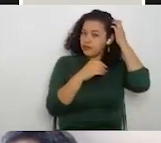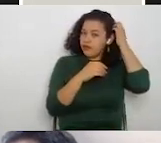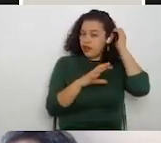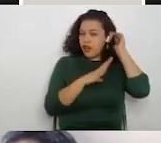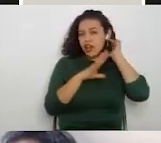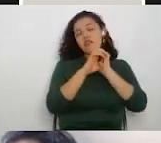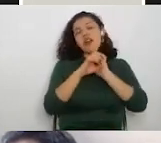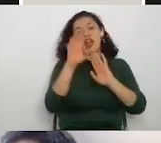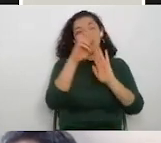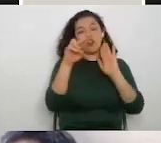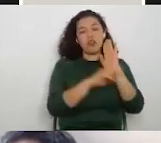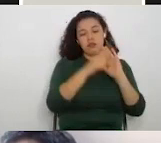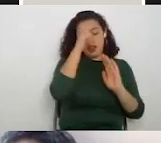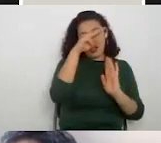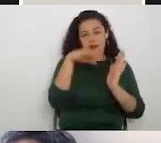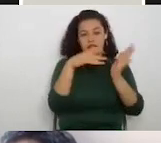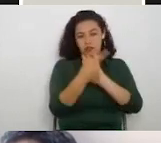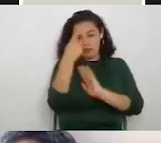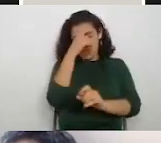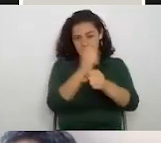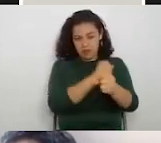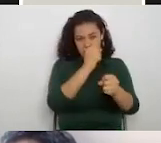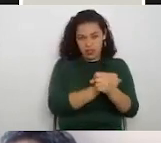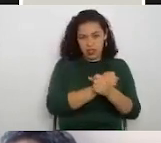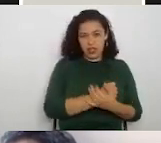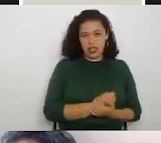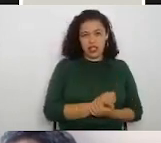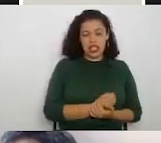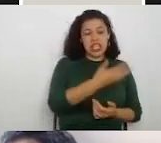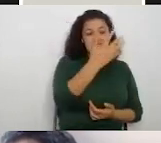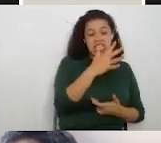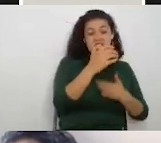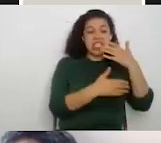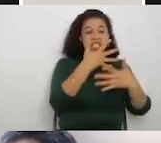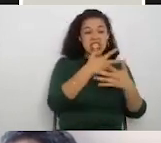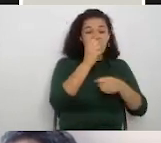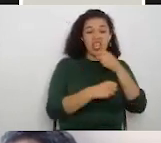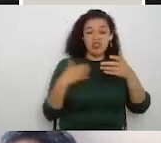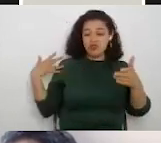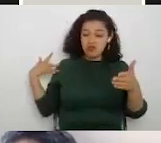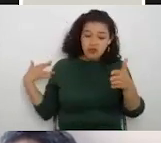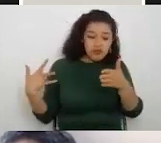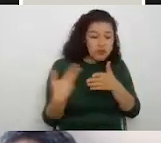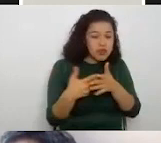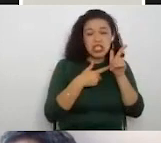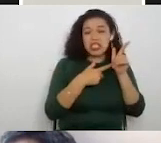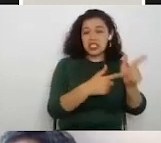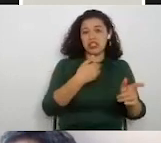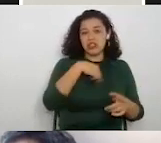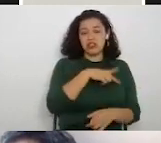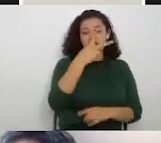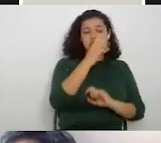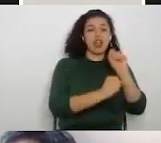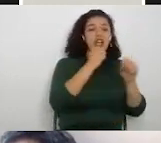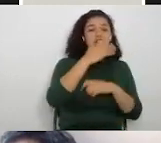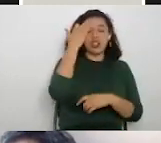análisis o sea, métodos de ensayo que pueden tener 10 o 15 años y siguen siendo vigentes. Y nosotros le poníamos 2 años de